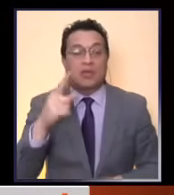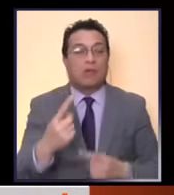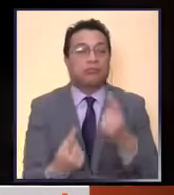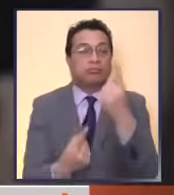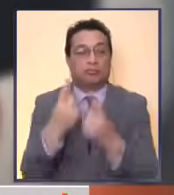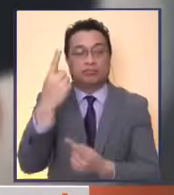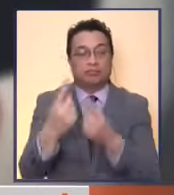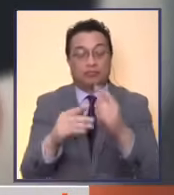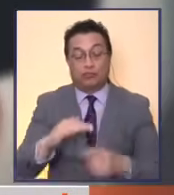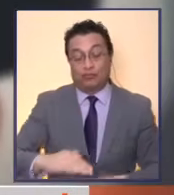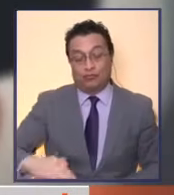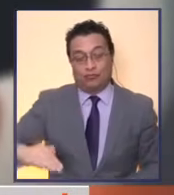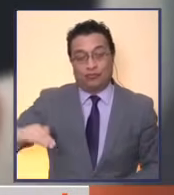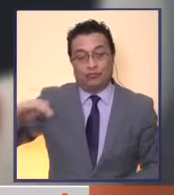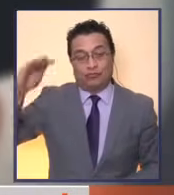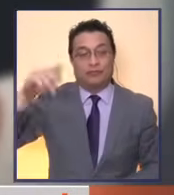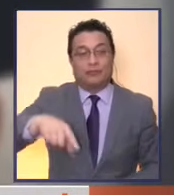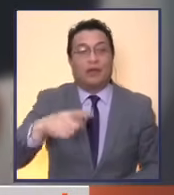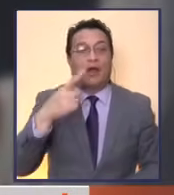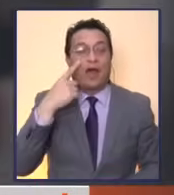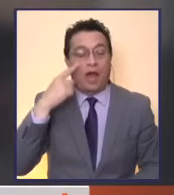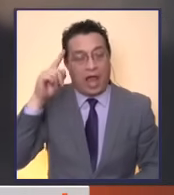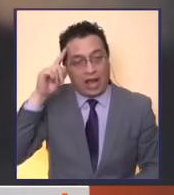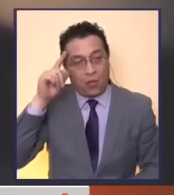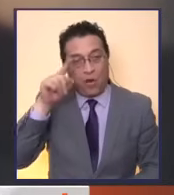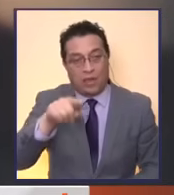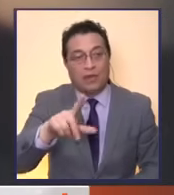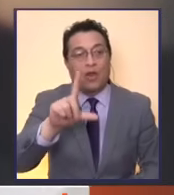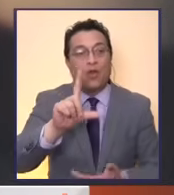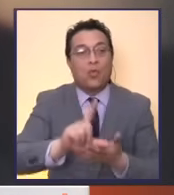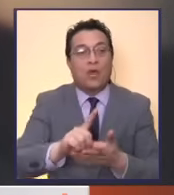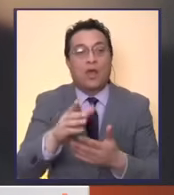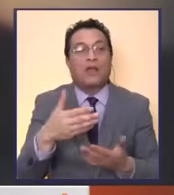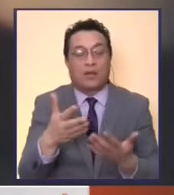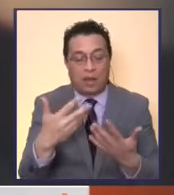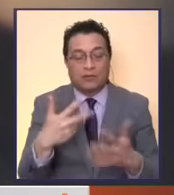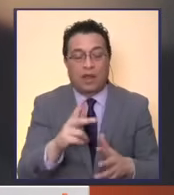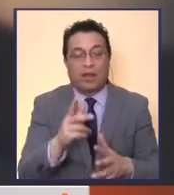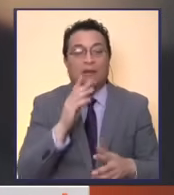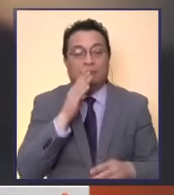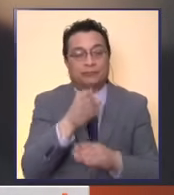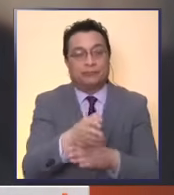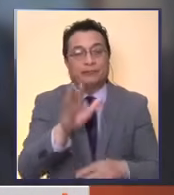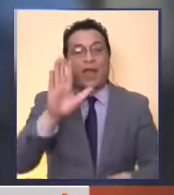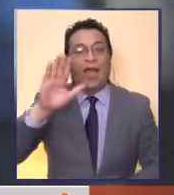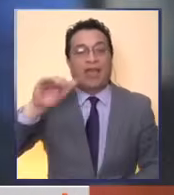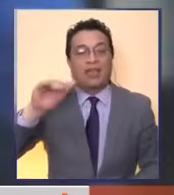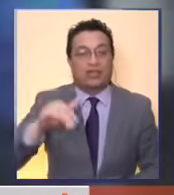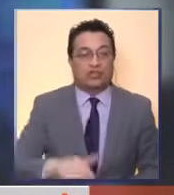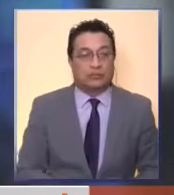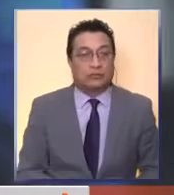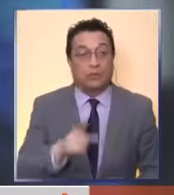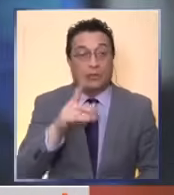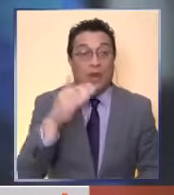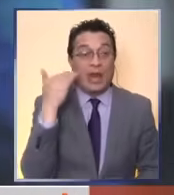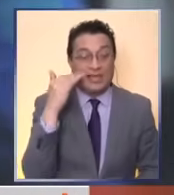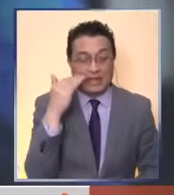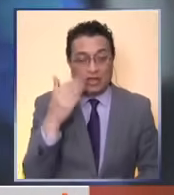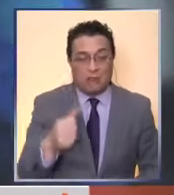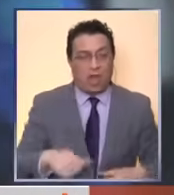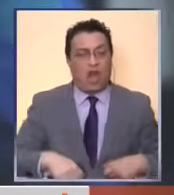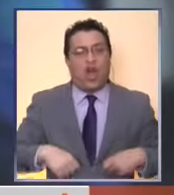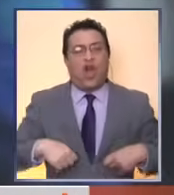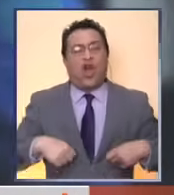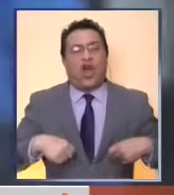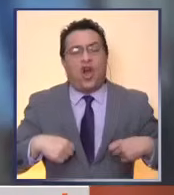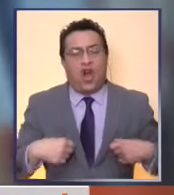donde creció, que lo recuerden de esta manera en el lugar en donde le fueron a decir adiós. Cuando un niño a tan temprana edad,